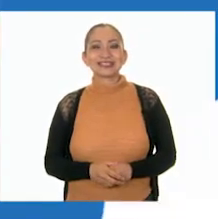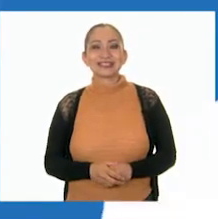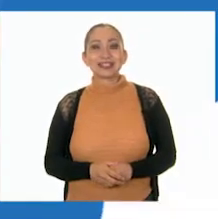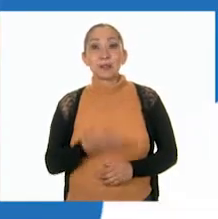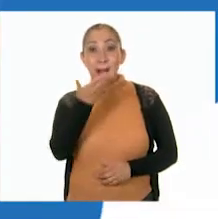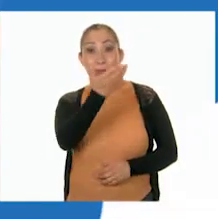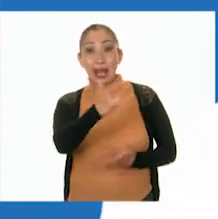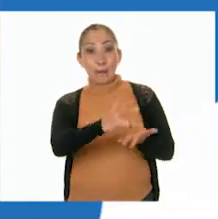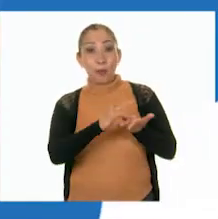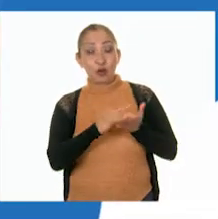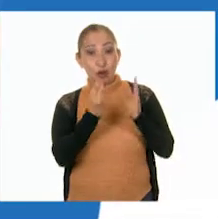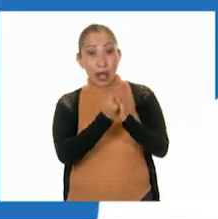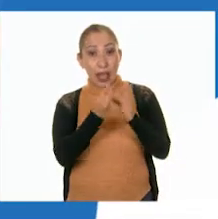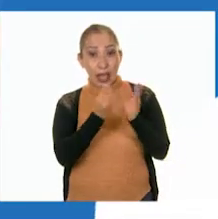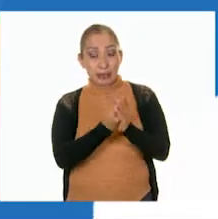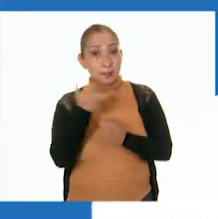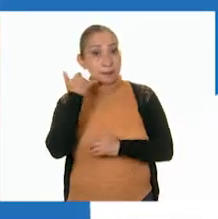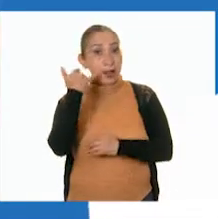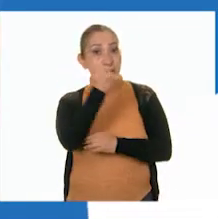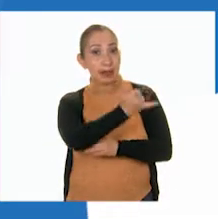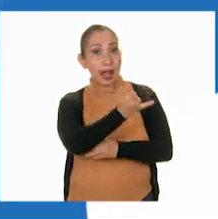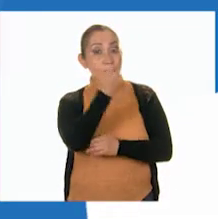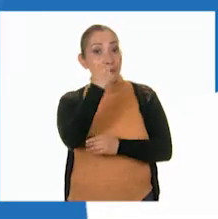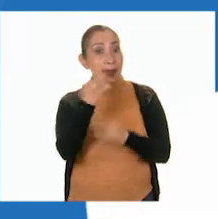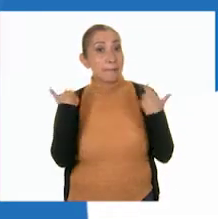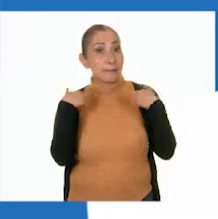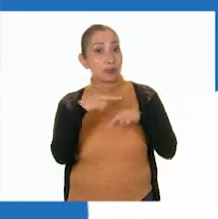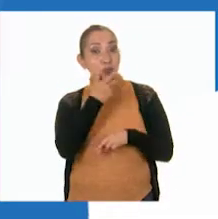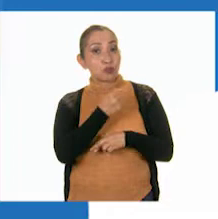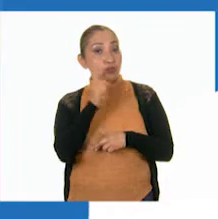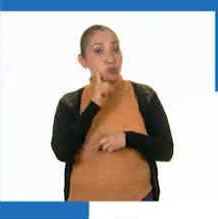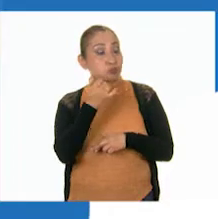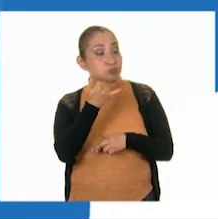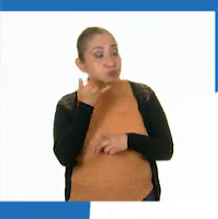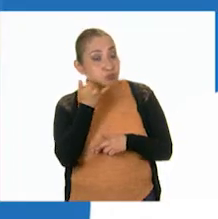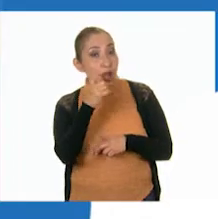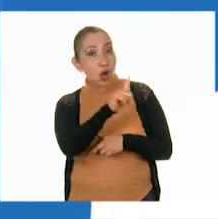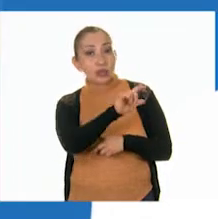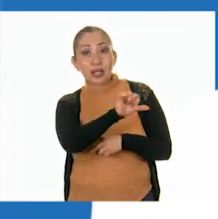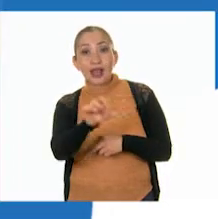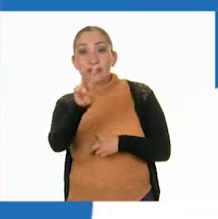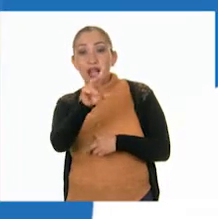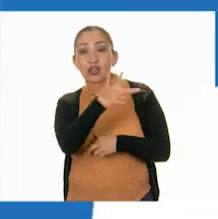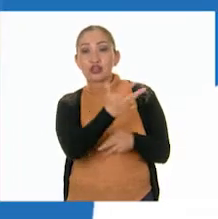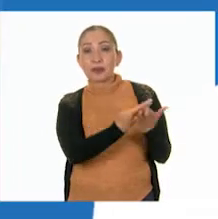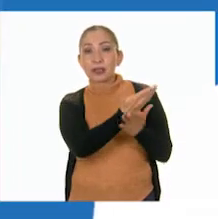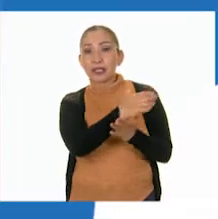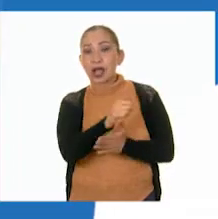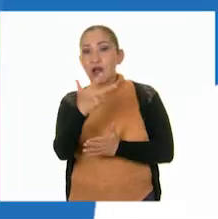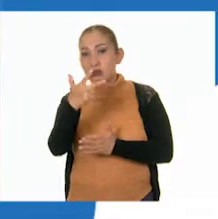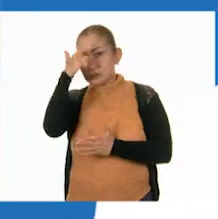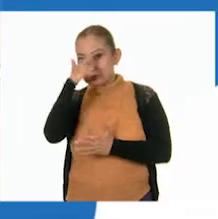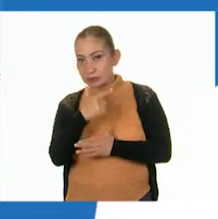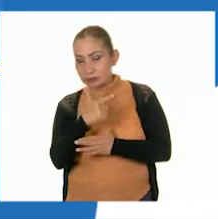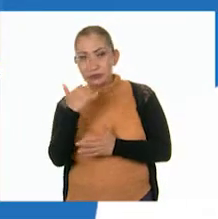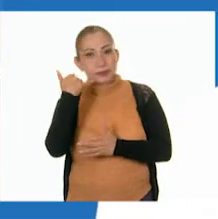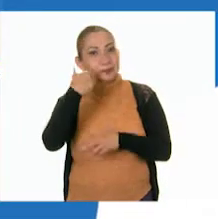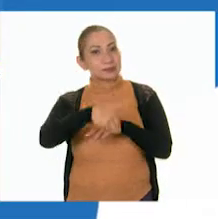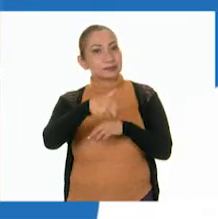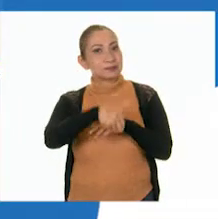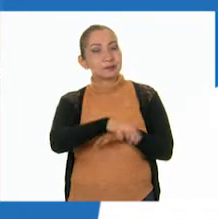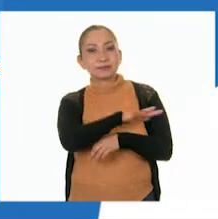Para solicitar apoyo pedagógico, comunícate con maestras y maestros de lunes a viernes de 8 a 20 horas al